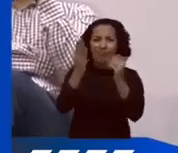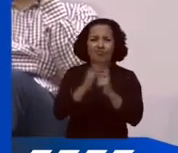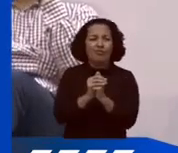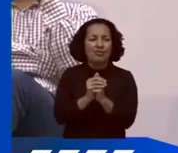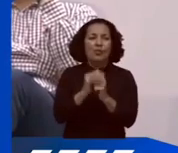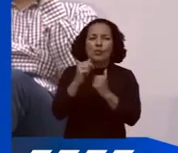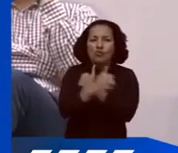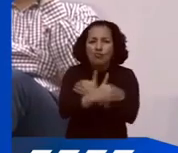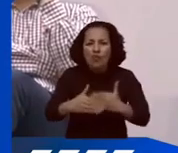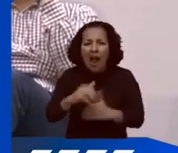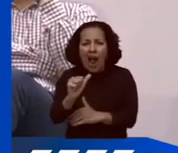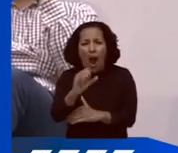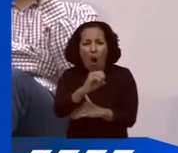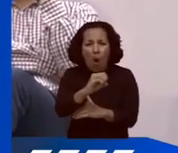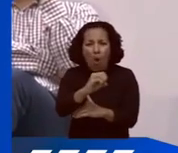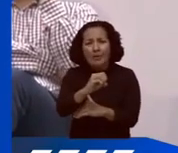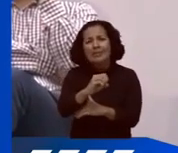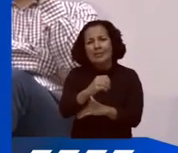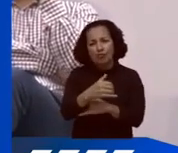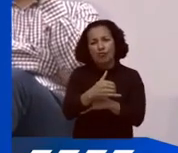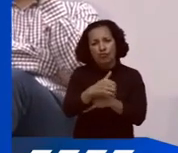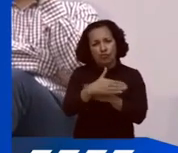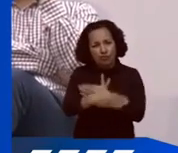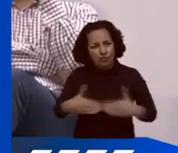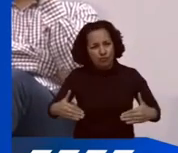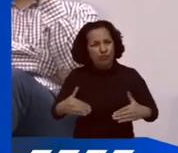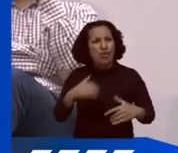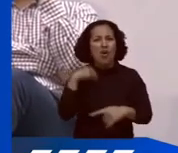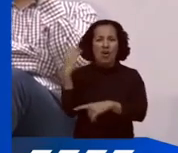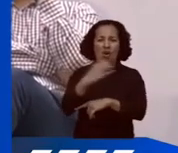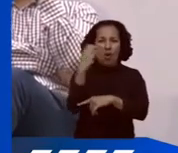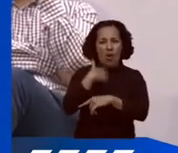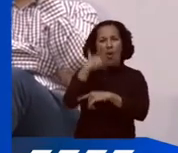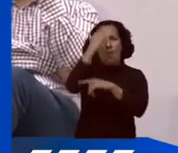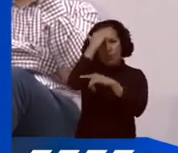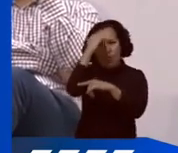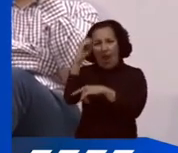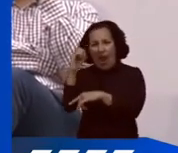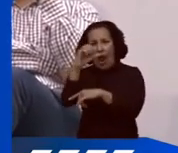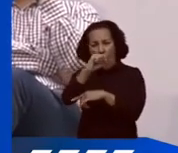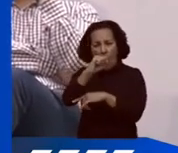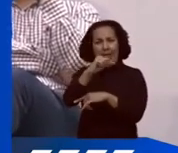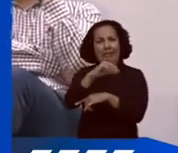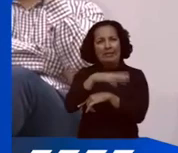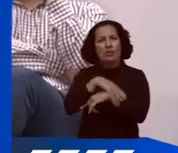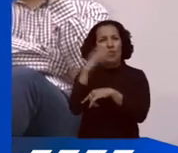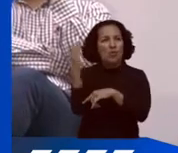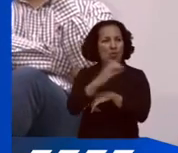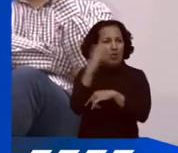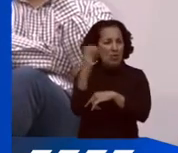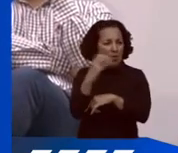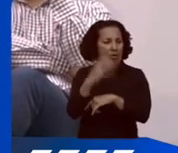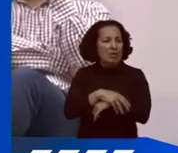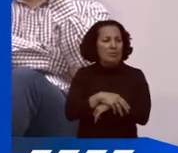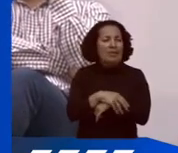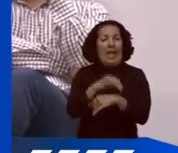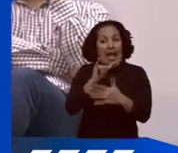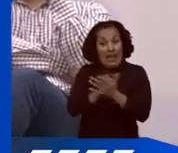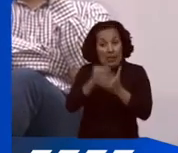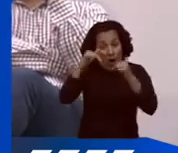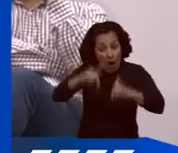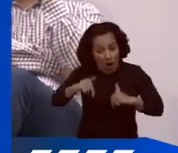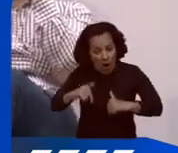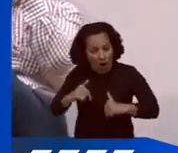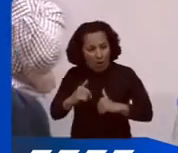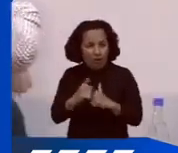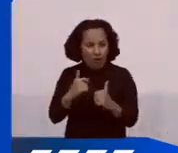los niños y niñas de Colombia y para los maestros y maestras de nuestro país. Ese es el momento, eso es lo